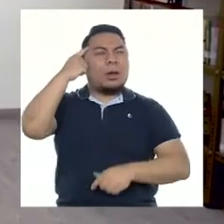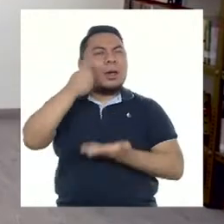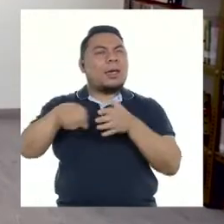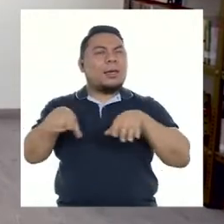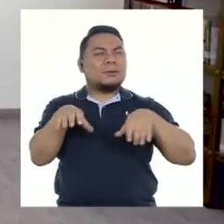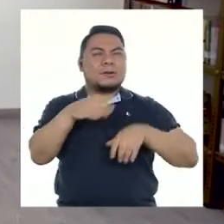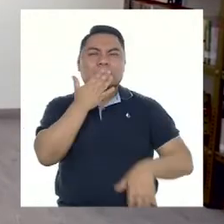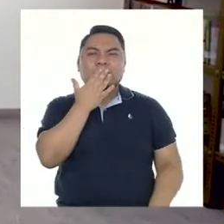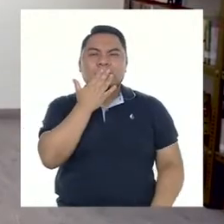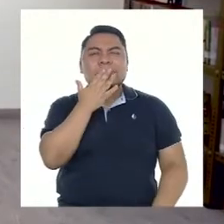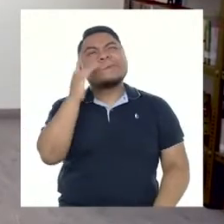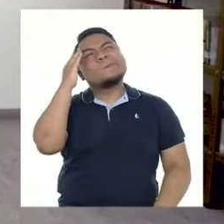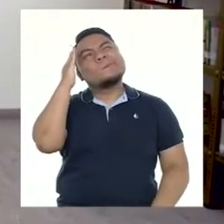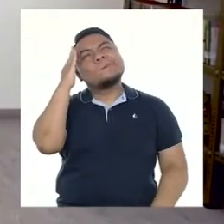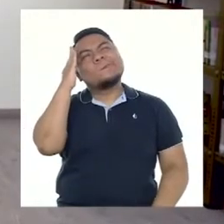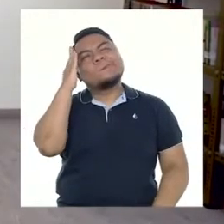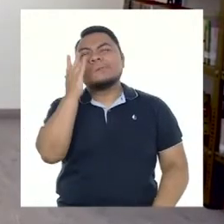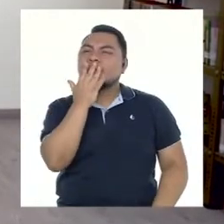ver.